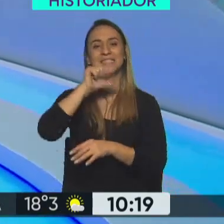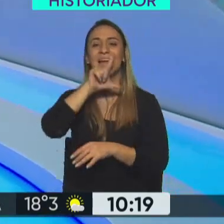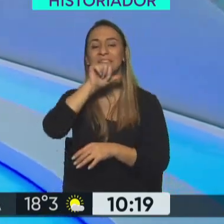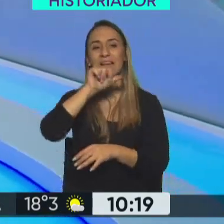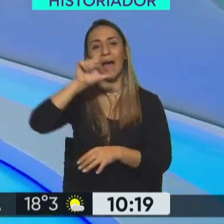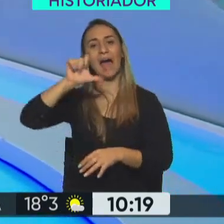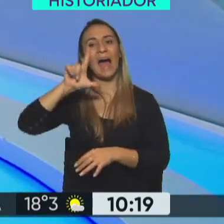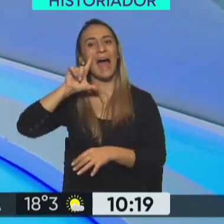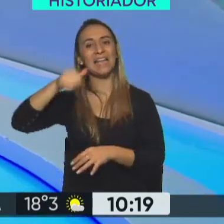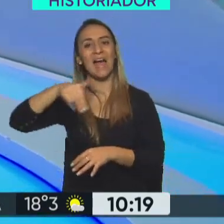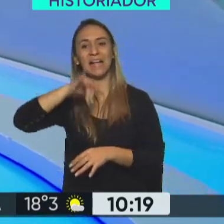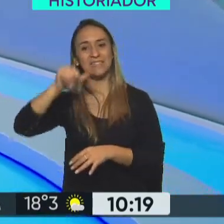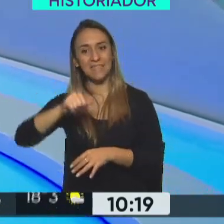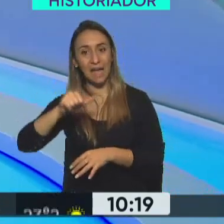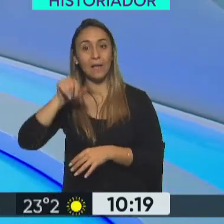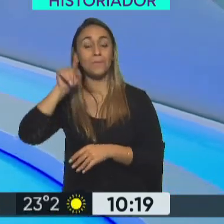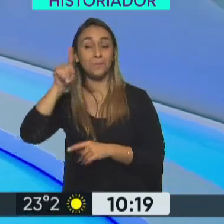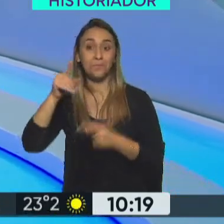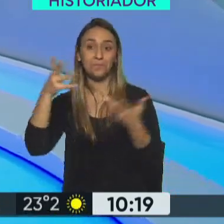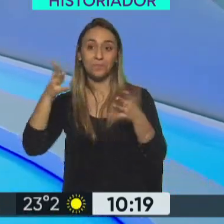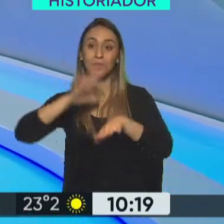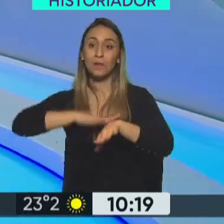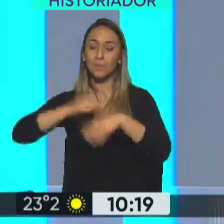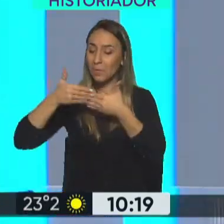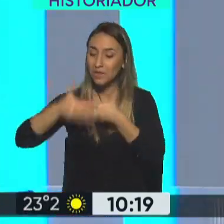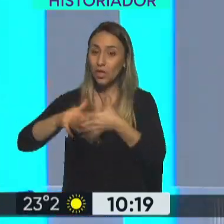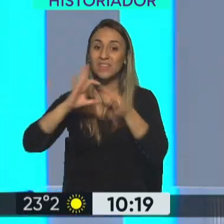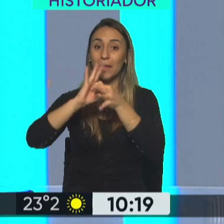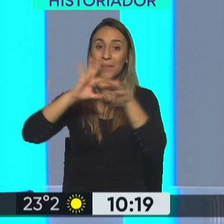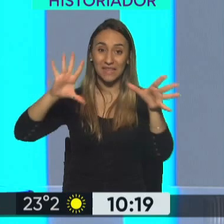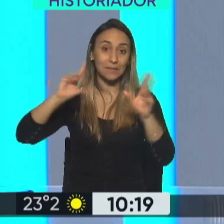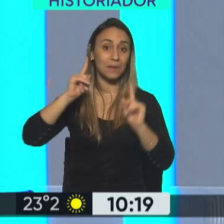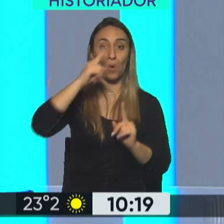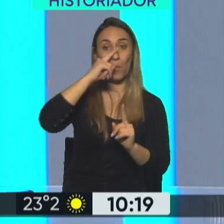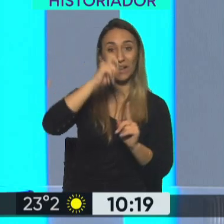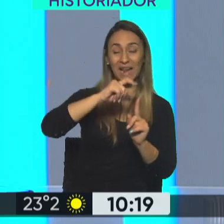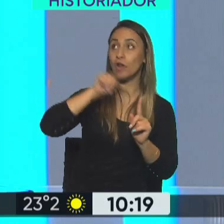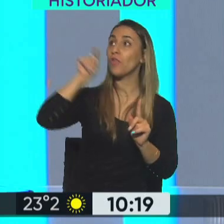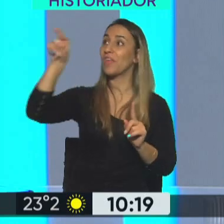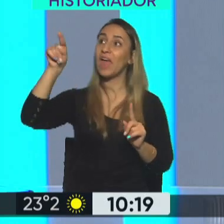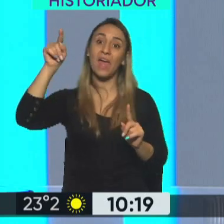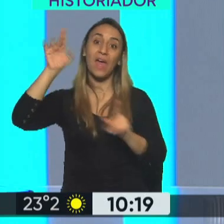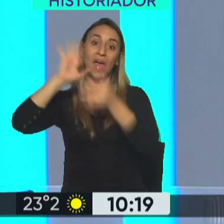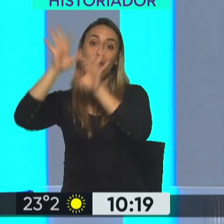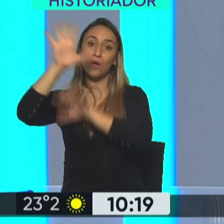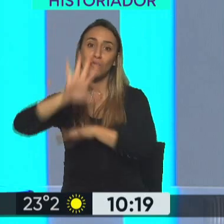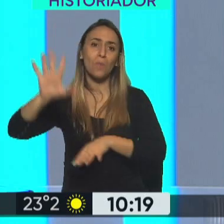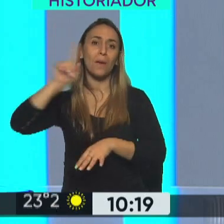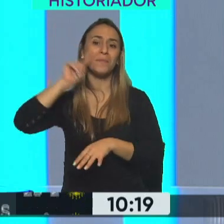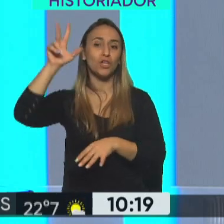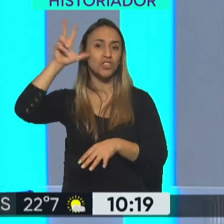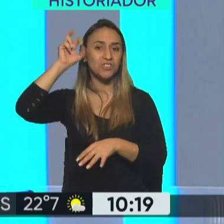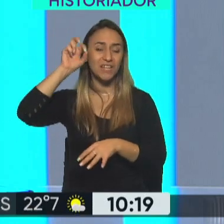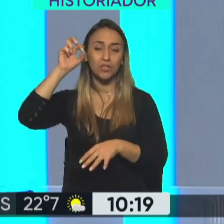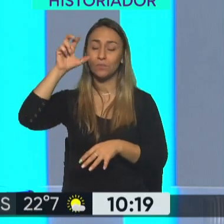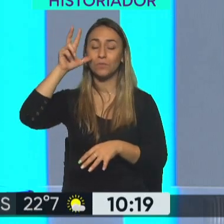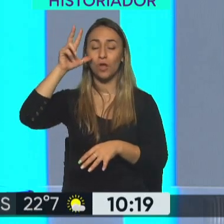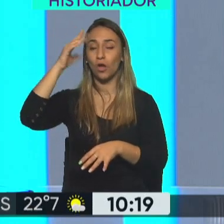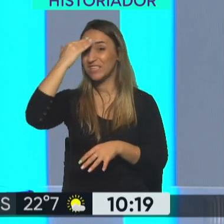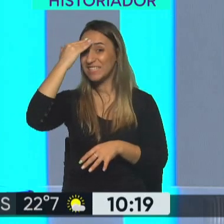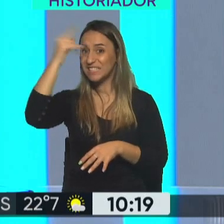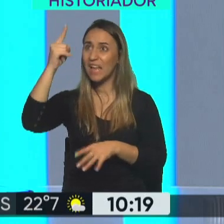la independencia, Belgrano, que viene desde Europa, que estuvo todo en 1815 en gestión diplomática, tiene una reunión secreta con